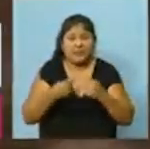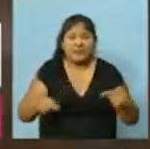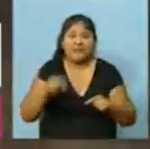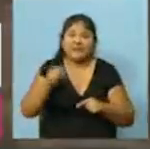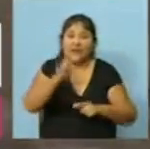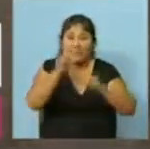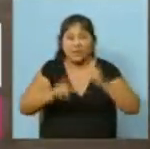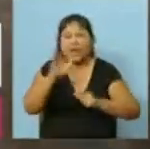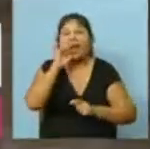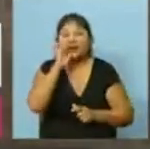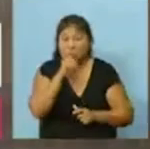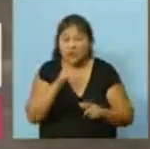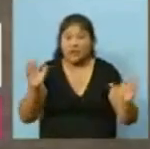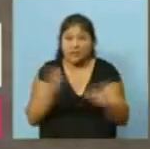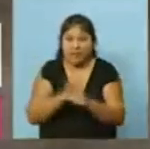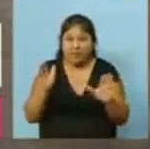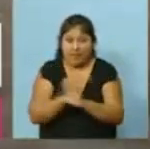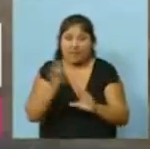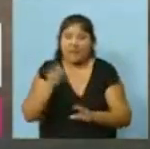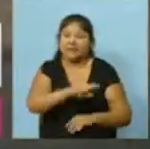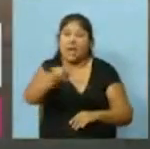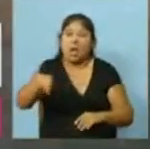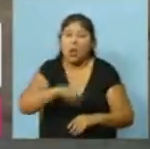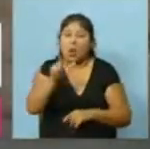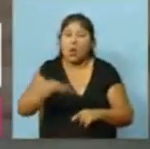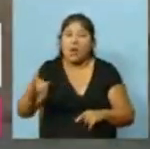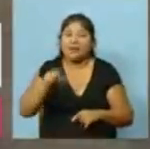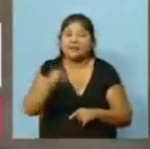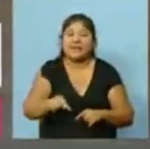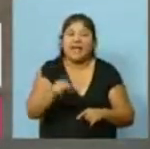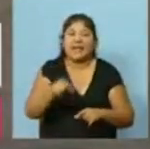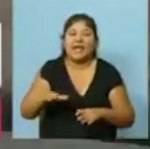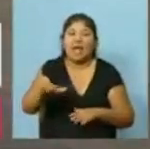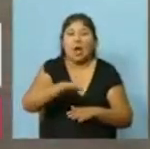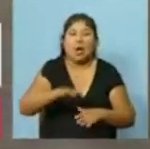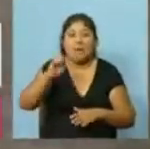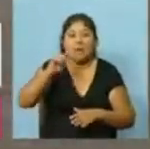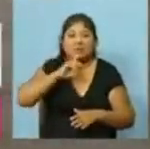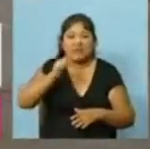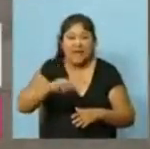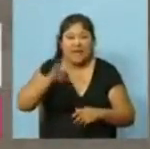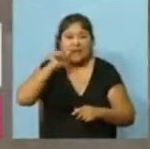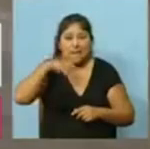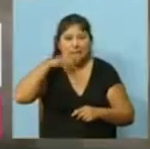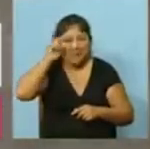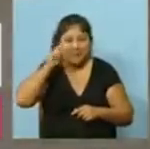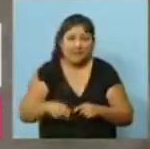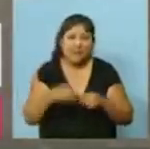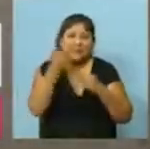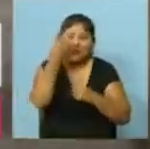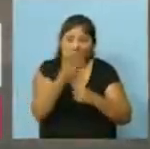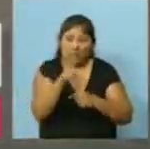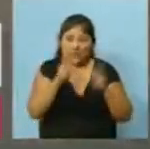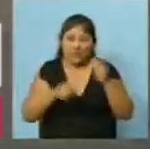evacuados que son del barrio punta diamante son cuatro mayores y diez menores en realidad a pesar de los números son solamente dos